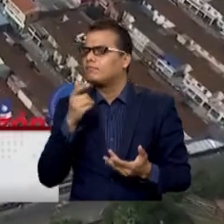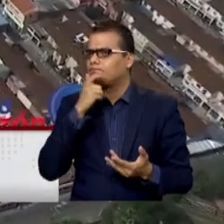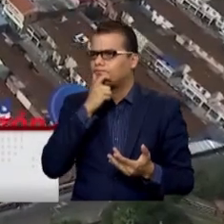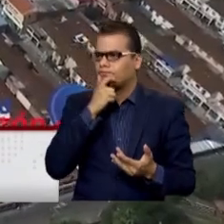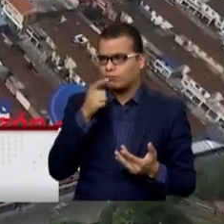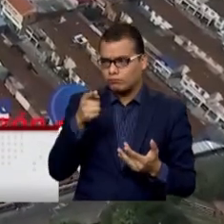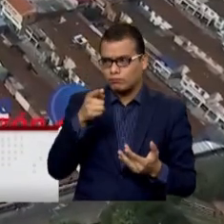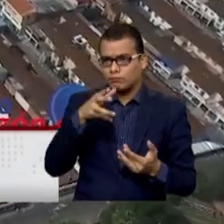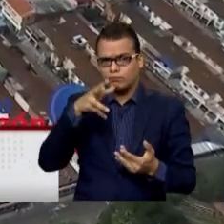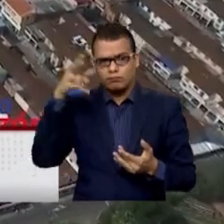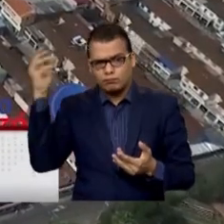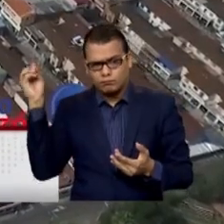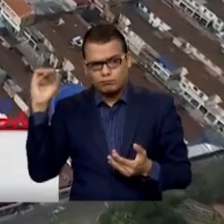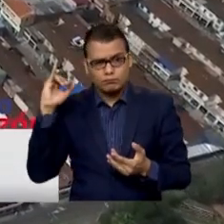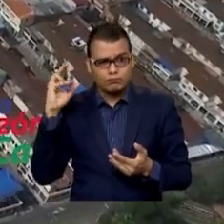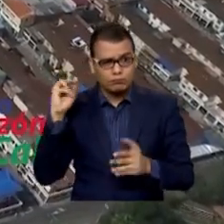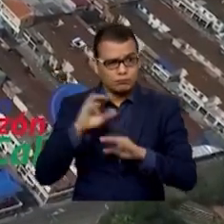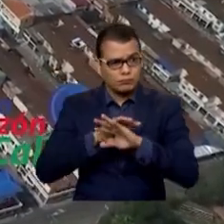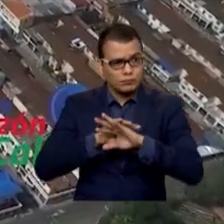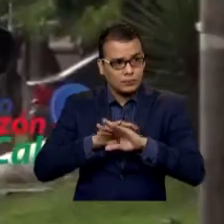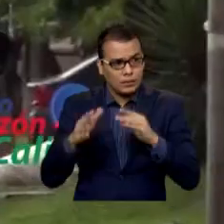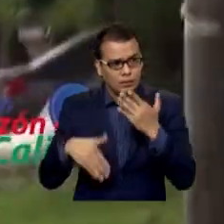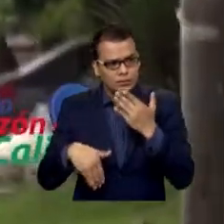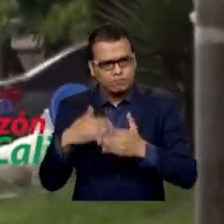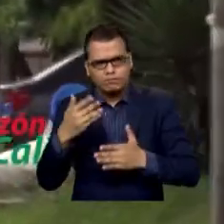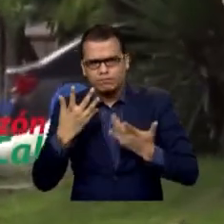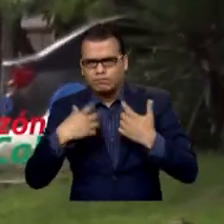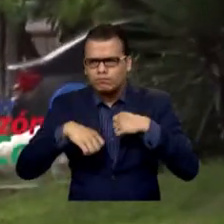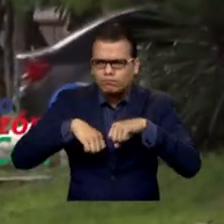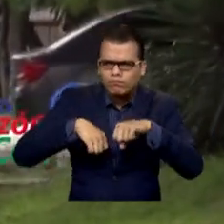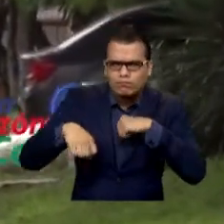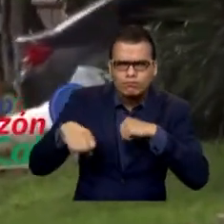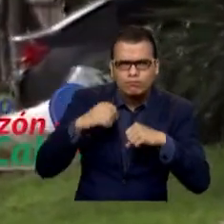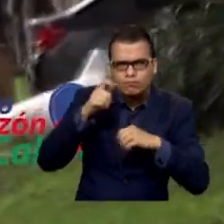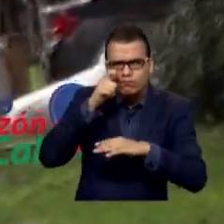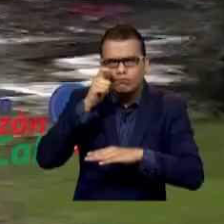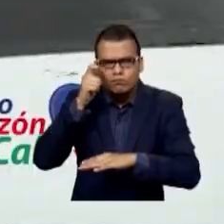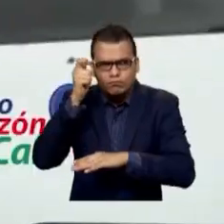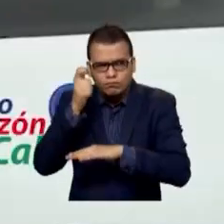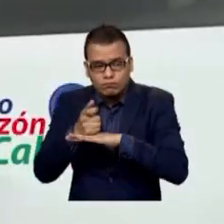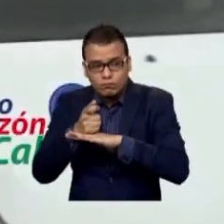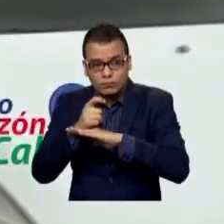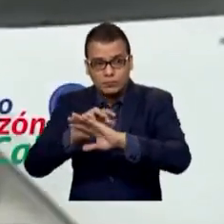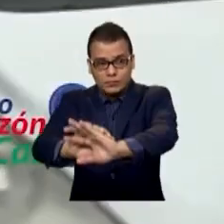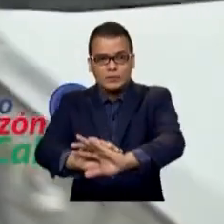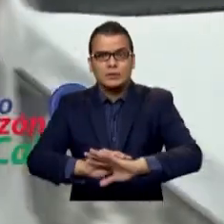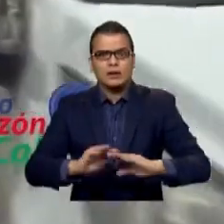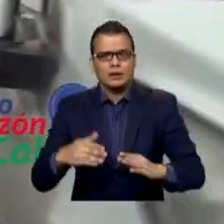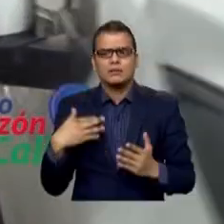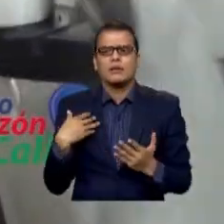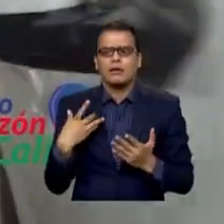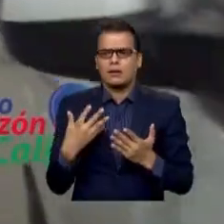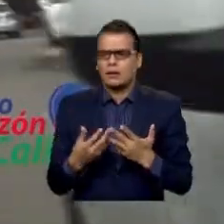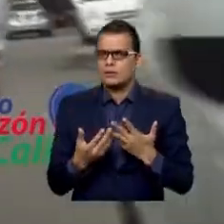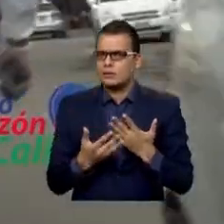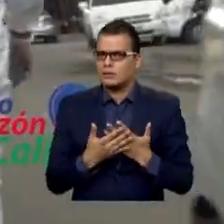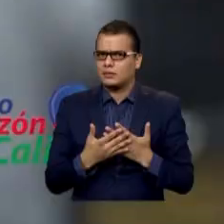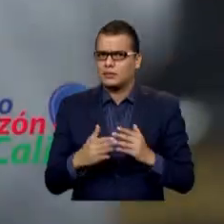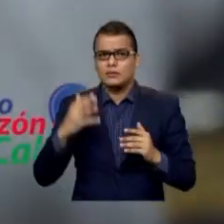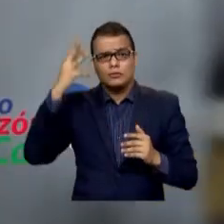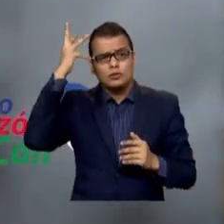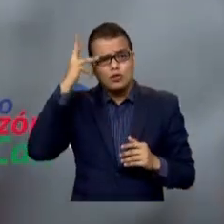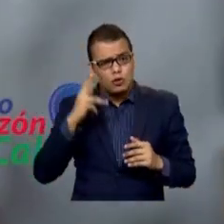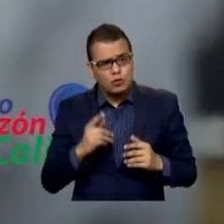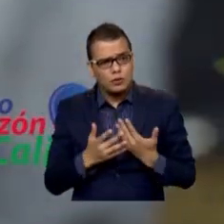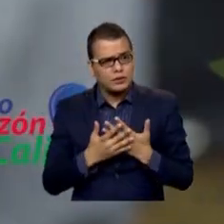si se ha movido y adelantar las acciones pertinentes, apretar clavijas. Lo hemos venido haciendo, lo hacemos todos los